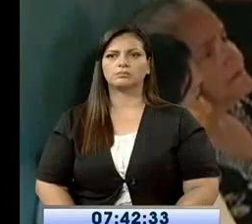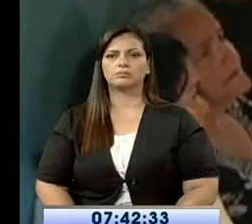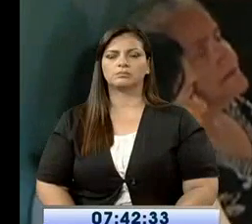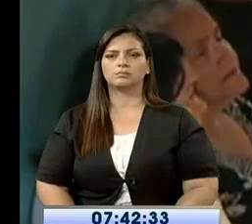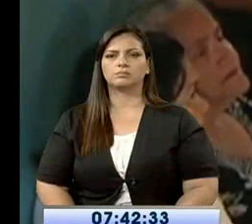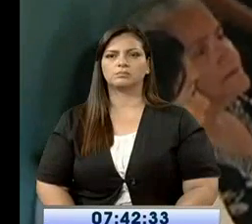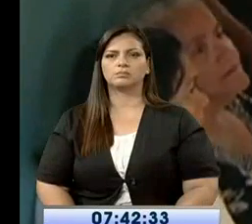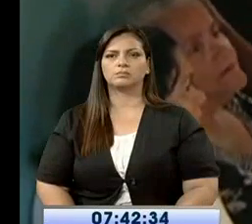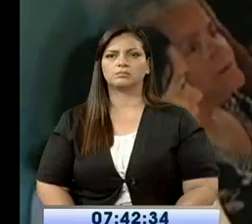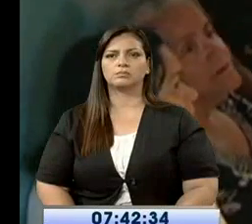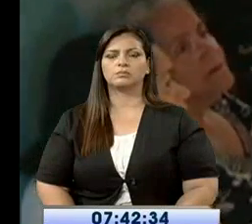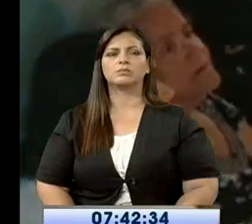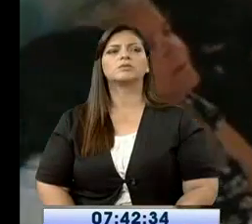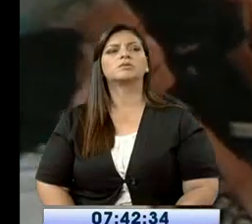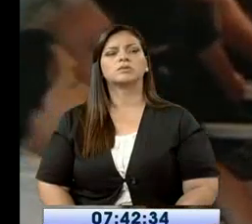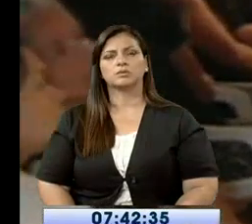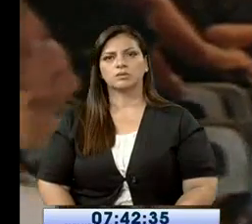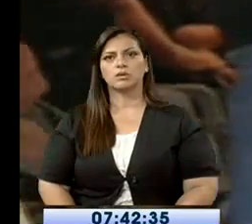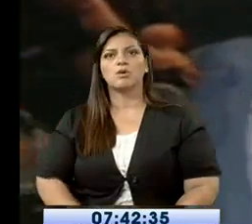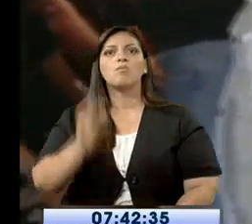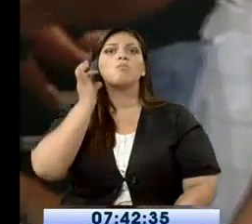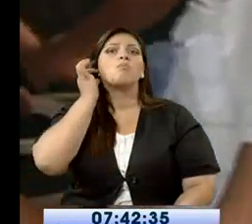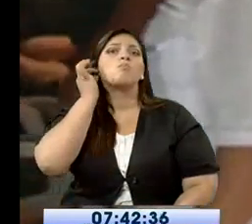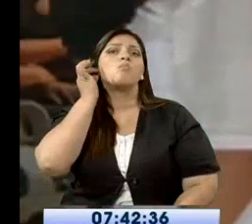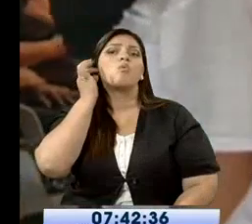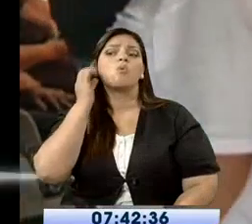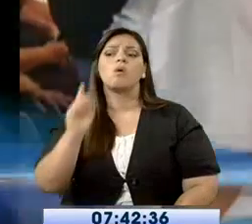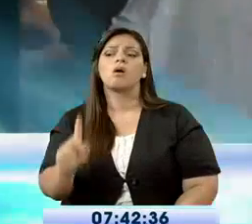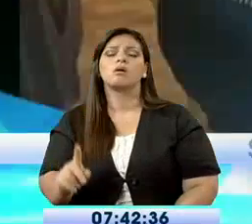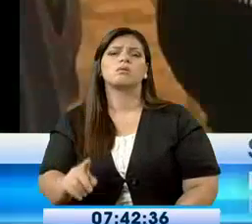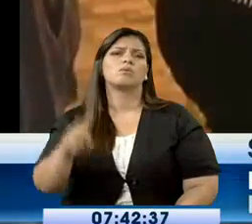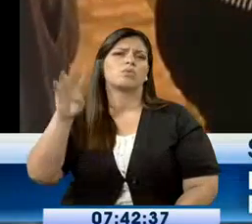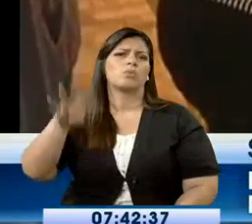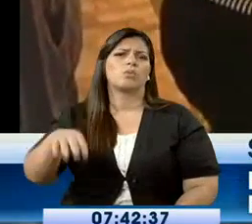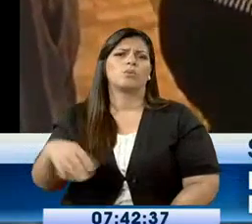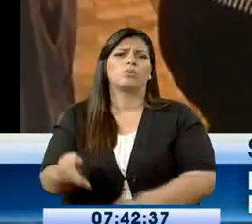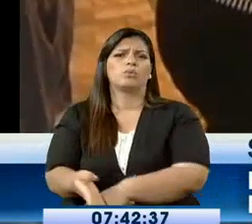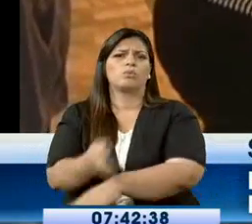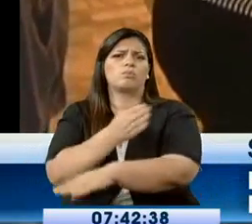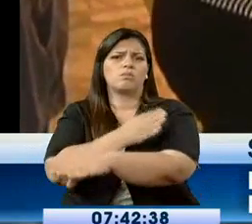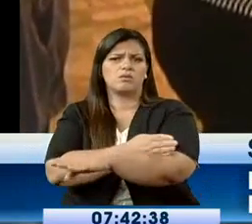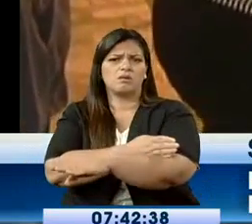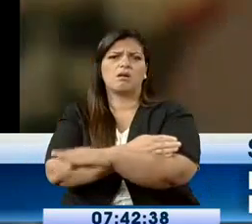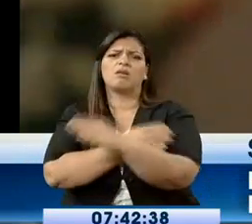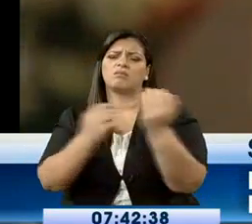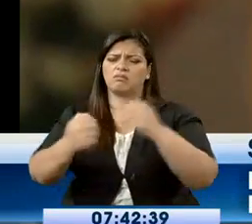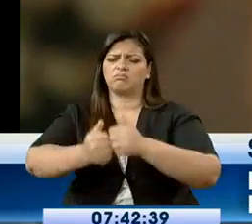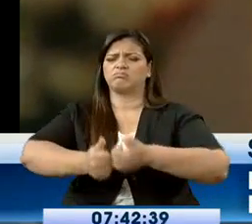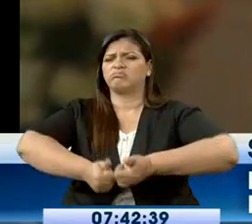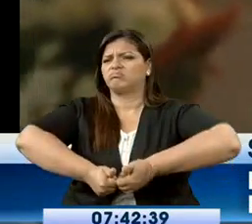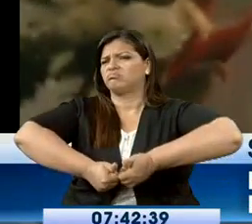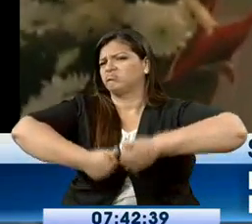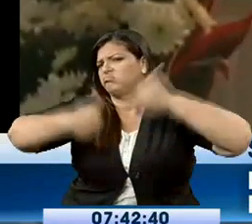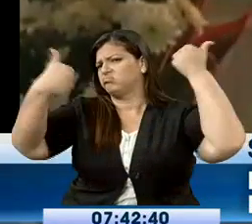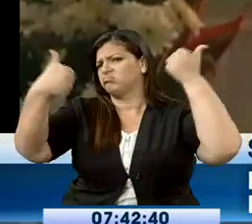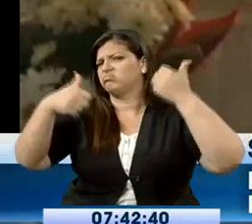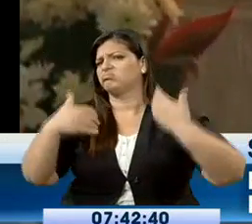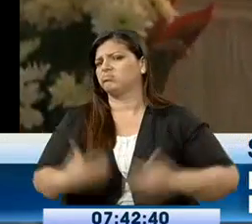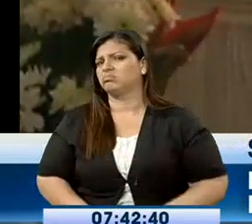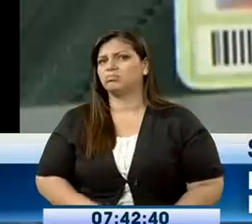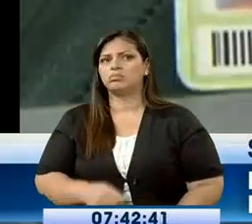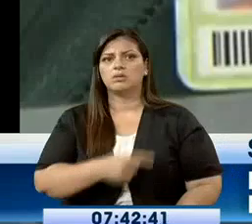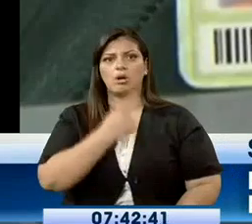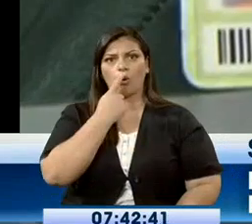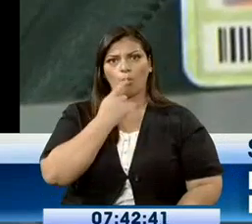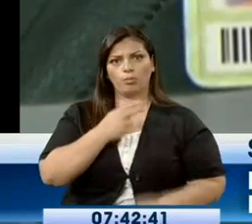Tenían 4 meses separados, pero los celos maniataron los cabales de Javier Bajaña. Nunca aceptó la negativa de Lucy